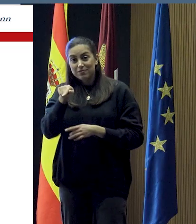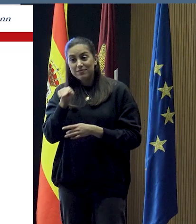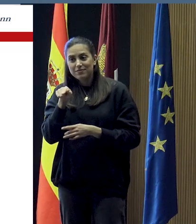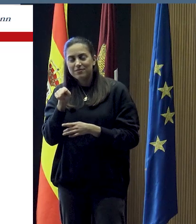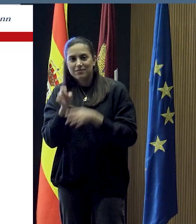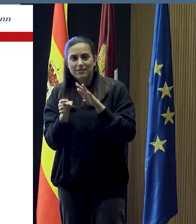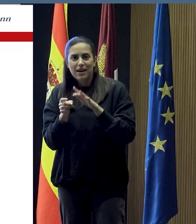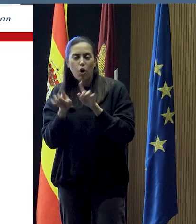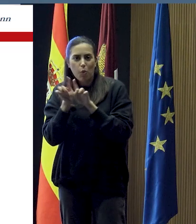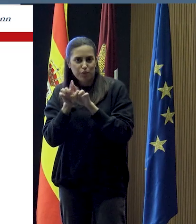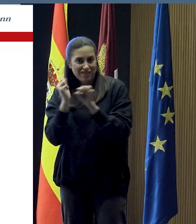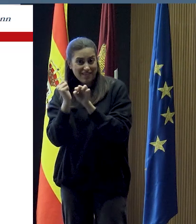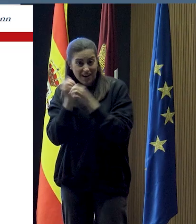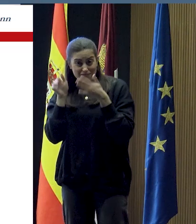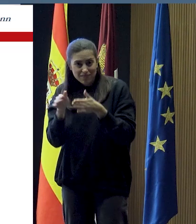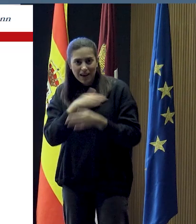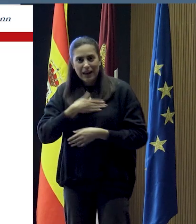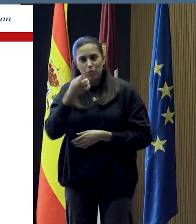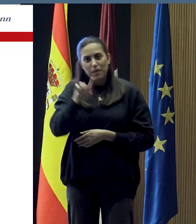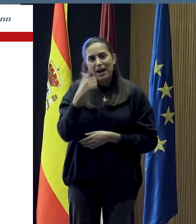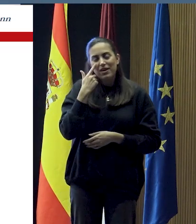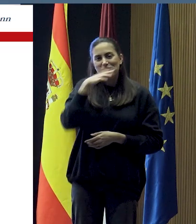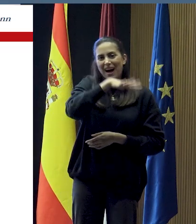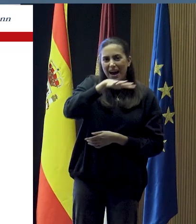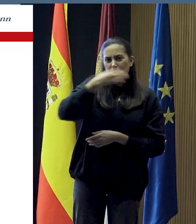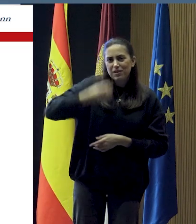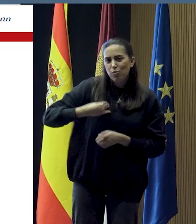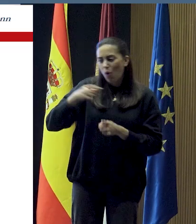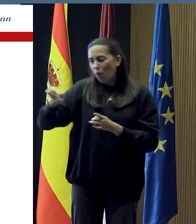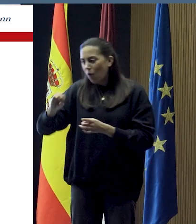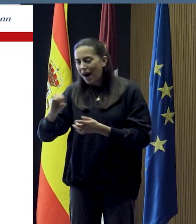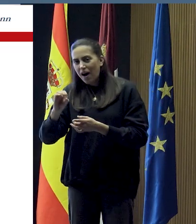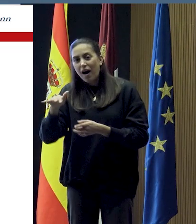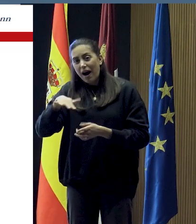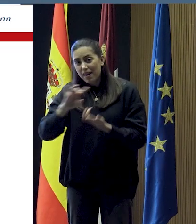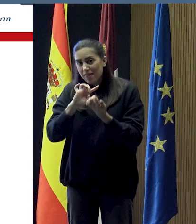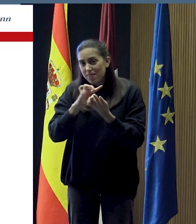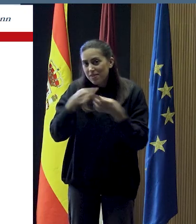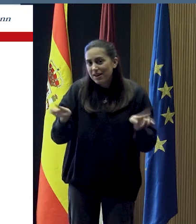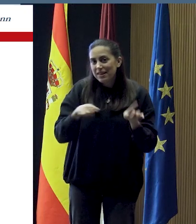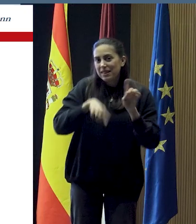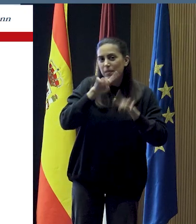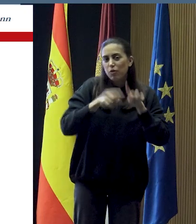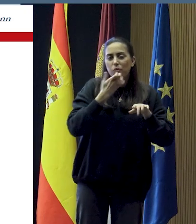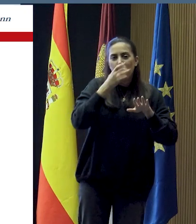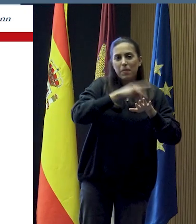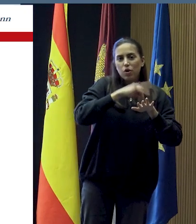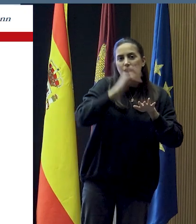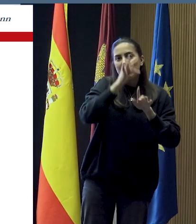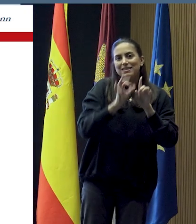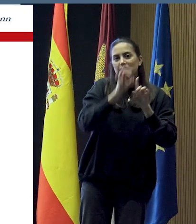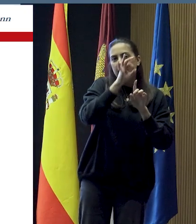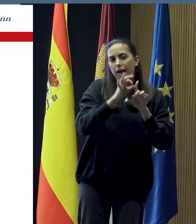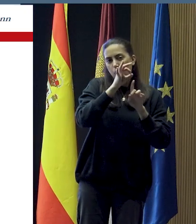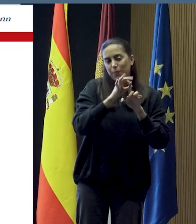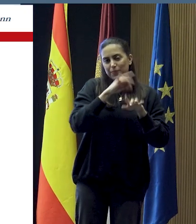puzzle y ver si son las mismas áreas de ANA o no son las mismas áreas de ANA, dependiendo de la patología y dependiendo del estadio de esa